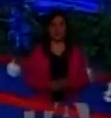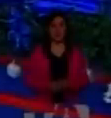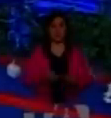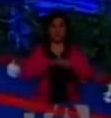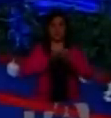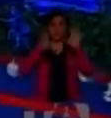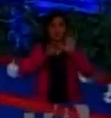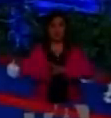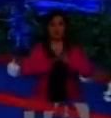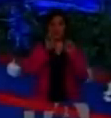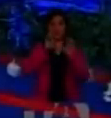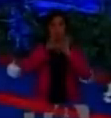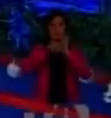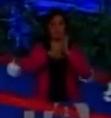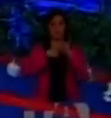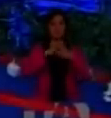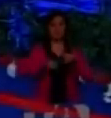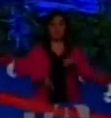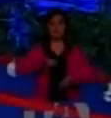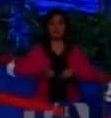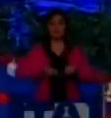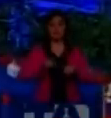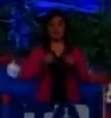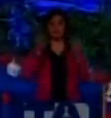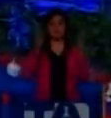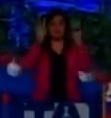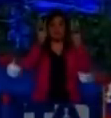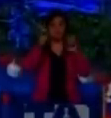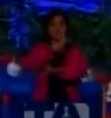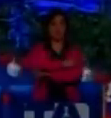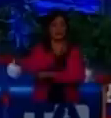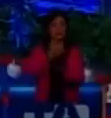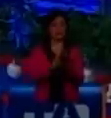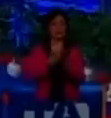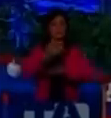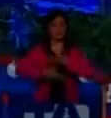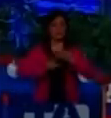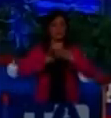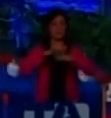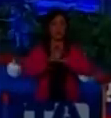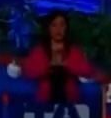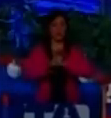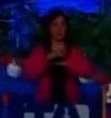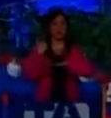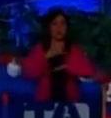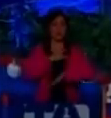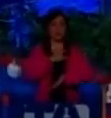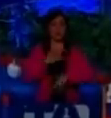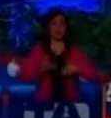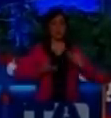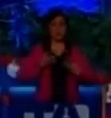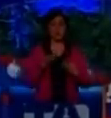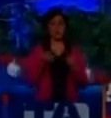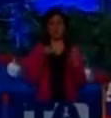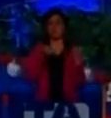De la mañana con 23 minutos, amigos televidentes. Nos vamos ya con nuestro tema del día. El país entero se ha conmocionado en los últimos meses ante las duras